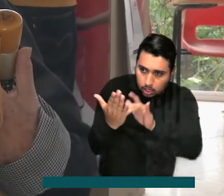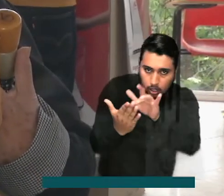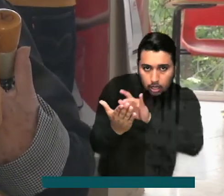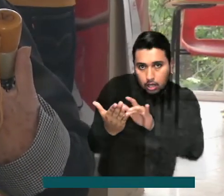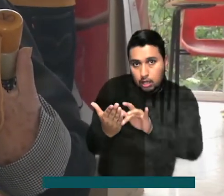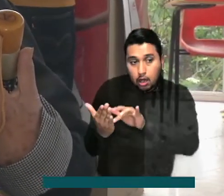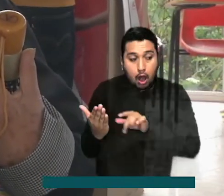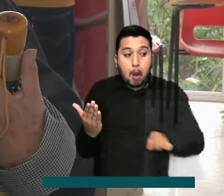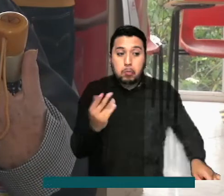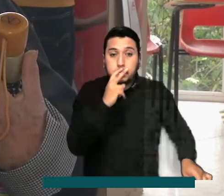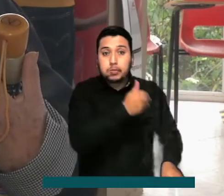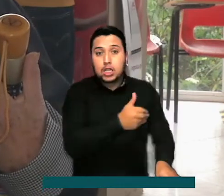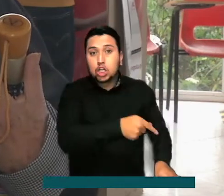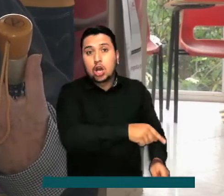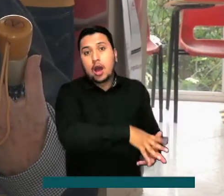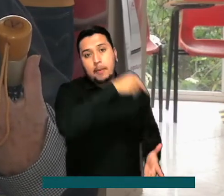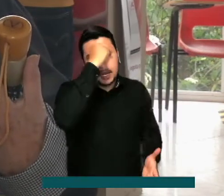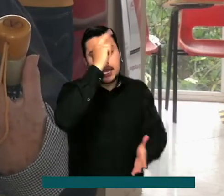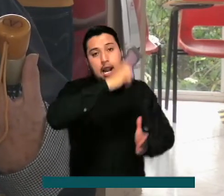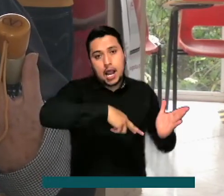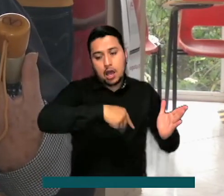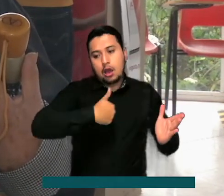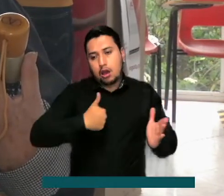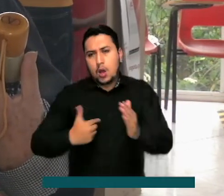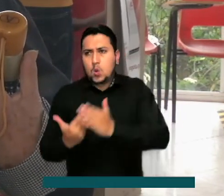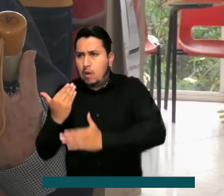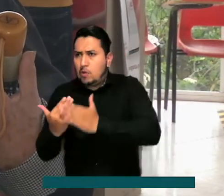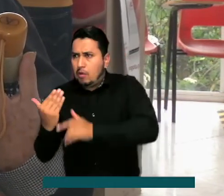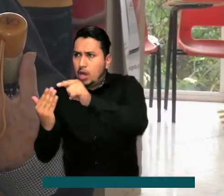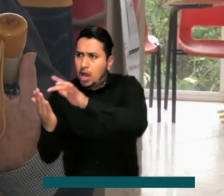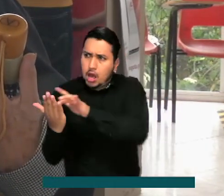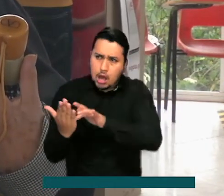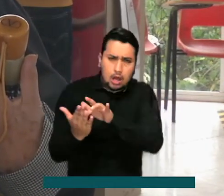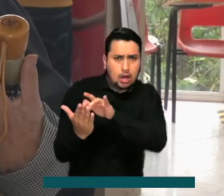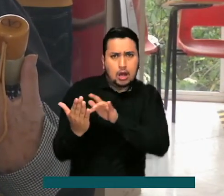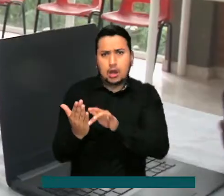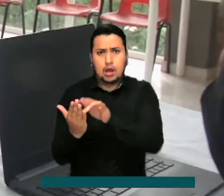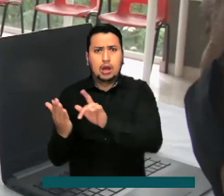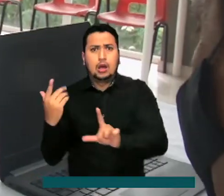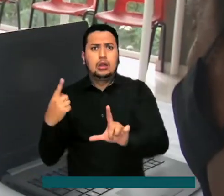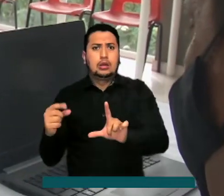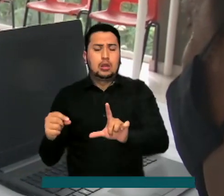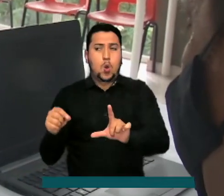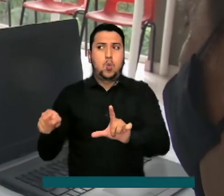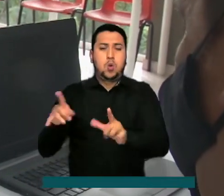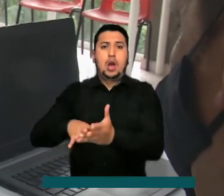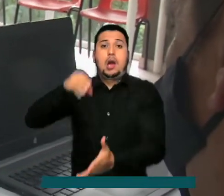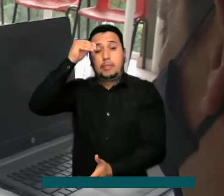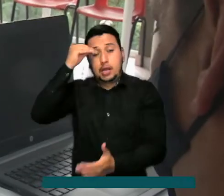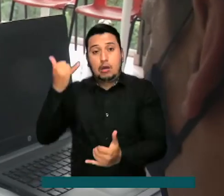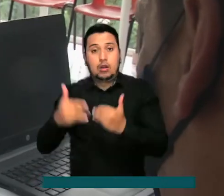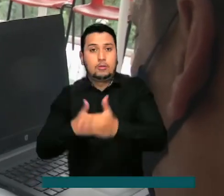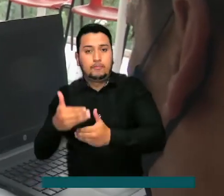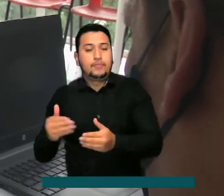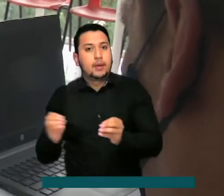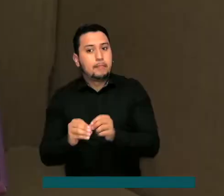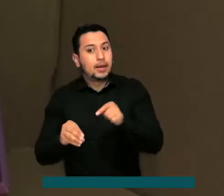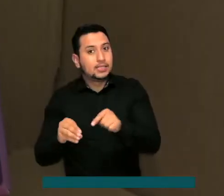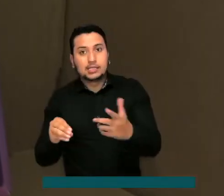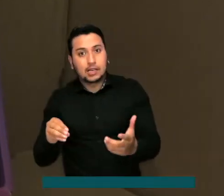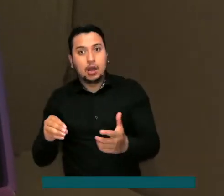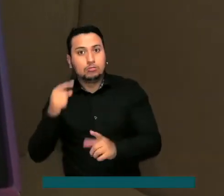aprender a manejar los más modernos digitales el sistema también busca acabar con el